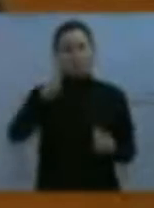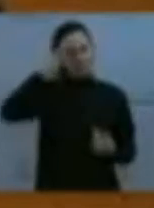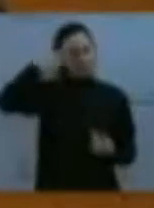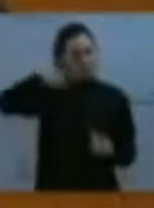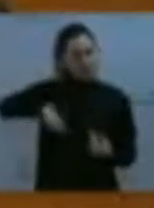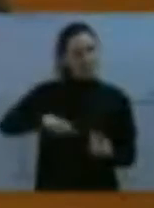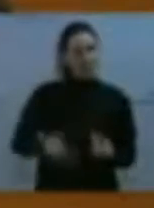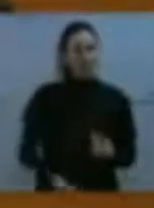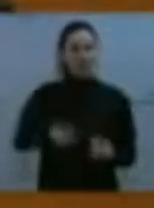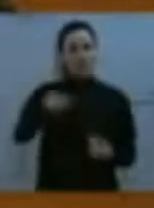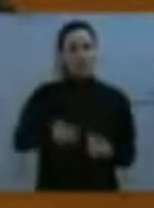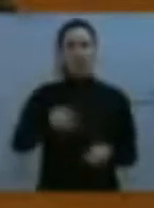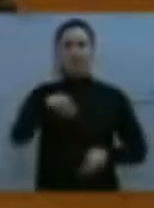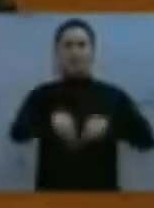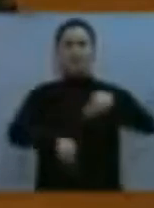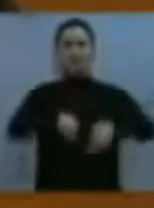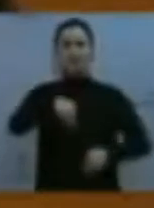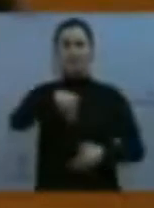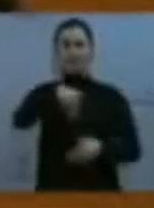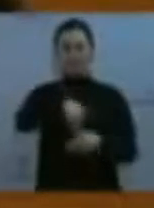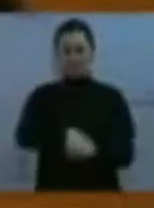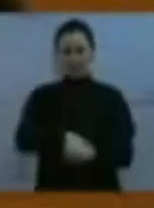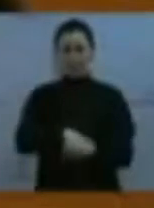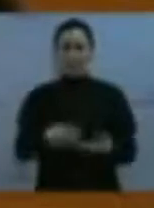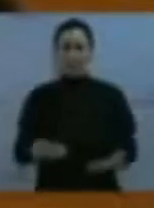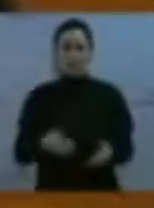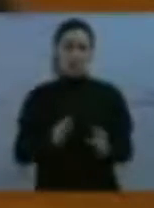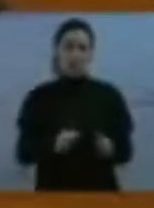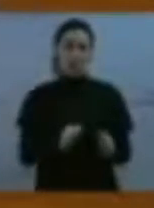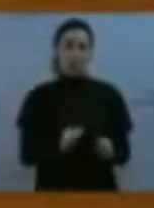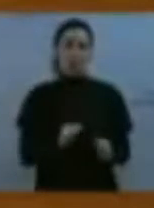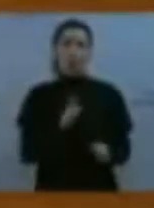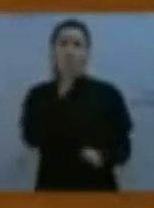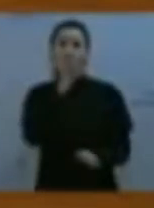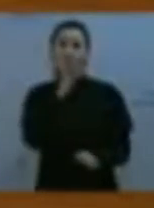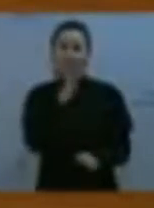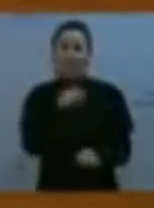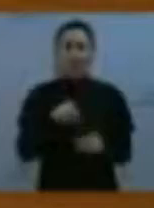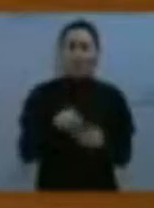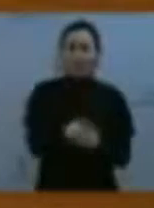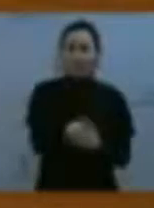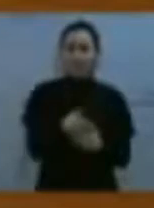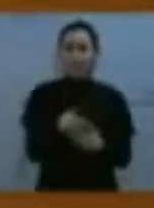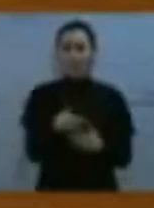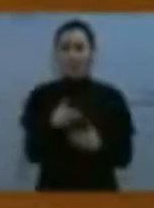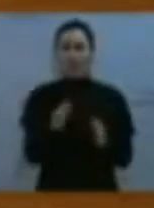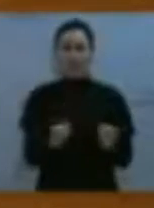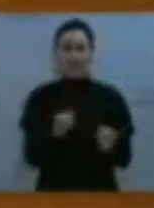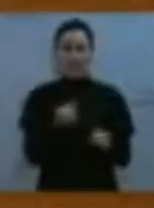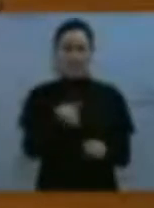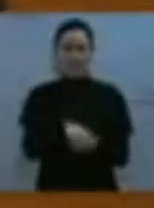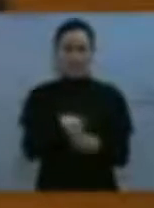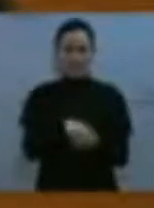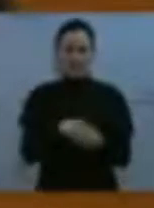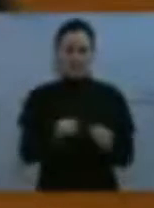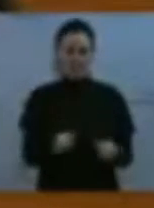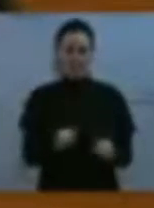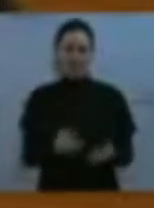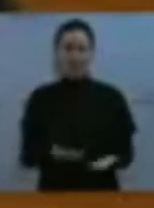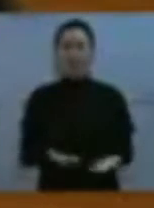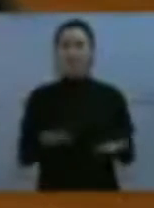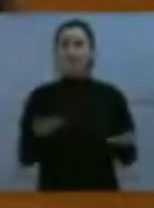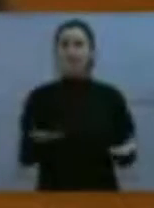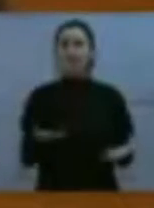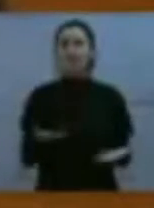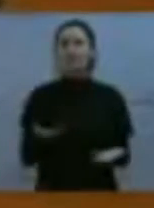llevaron al mismo. Por eso, y lo decía antes de ayer con precisión el ministro del Gobierno de Sánchez, el señor Pedro Duque, ¿quién